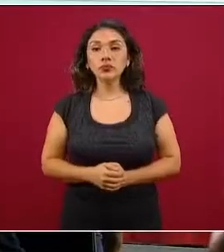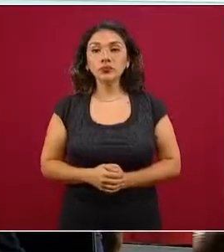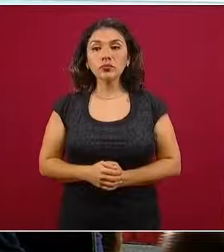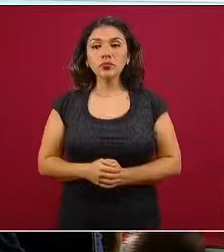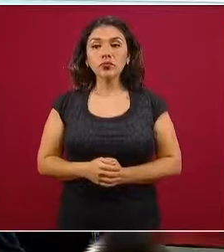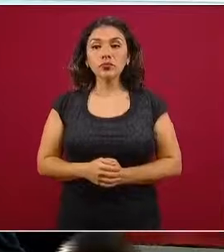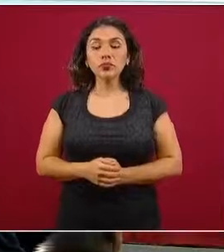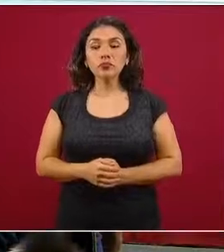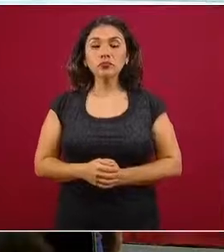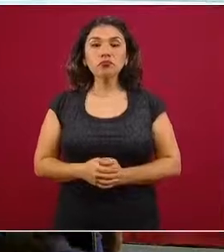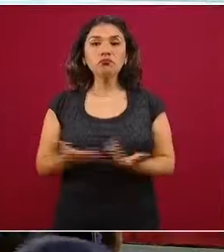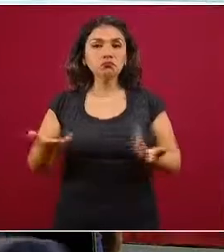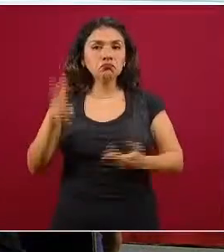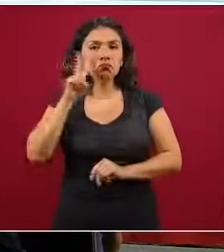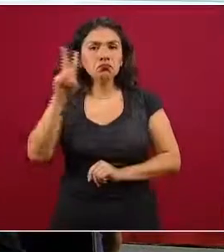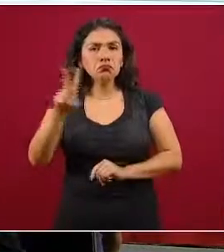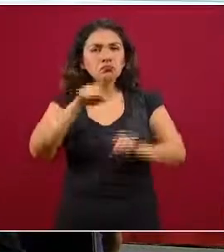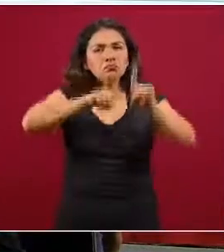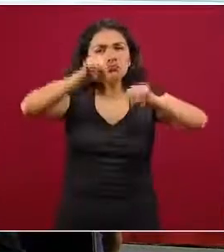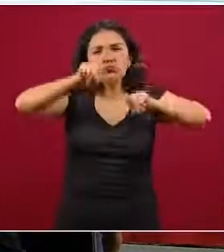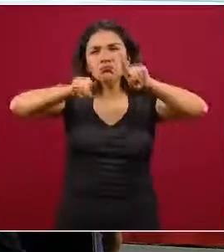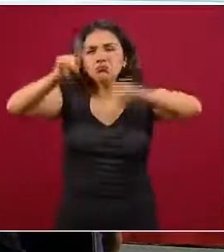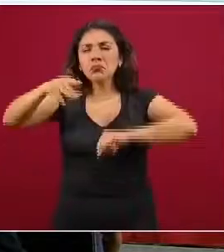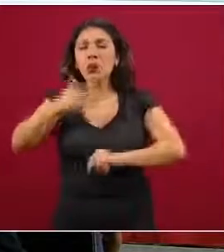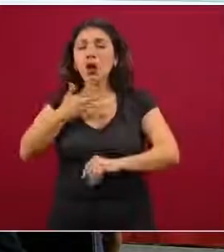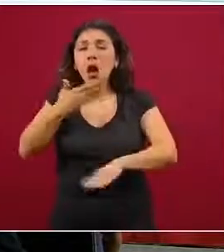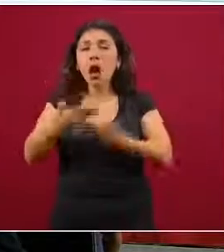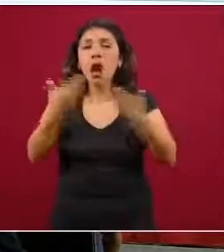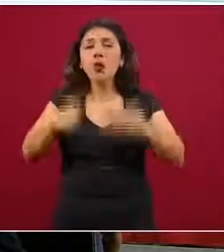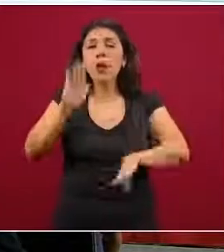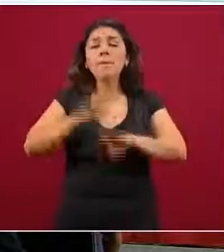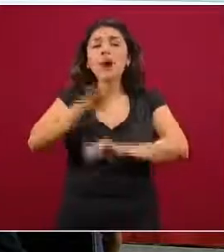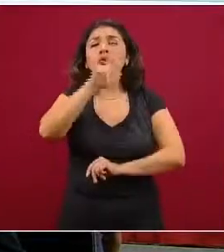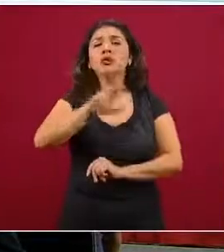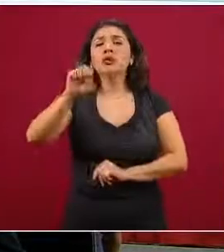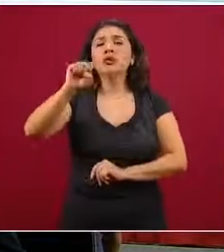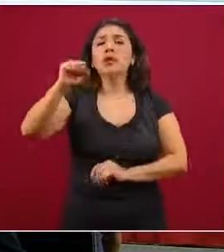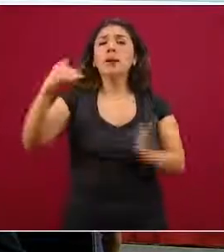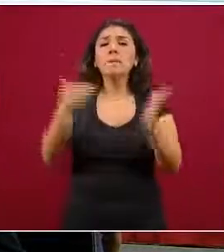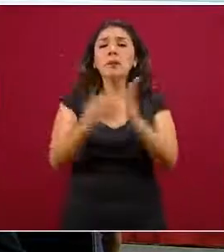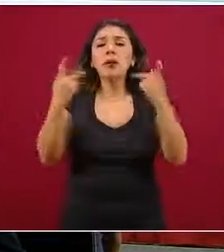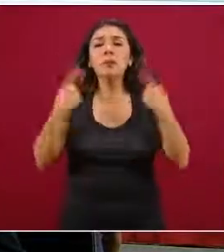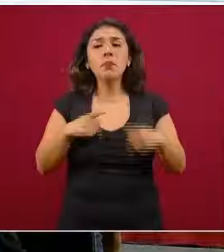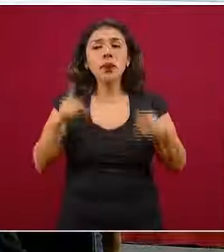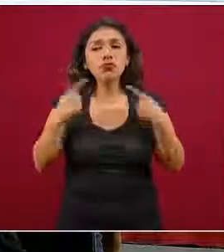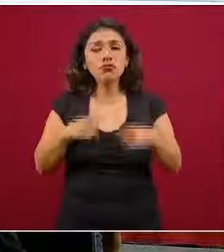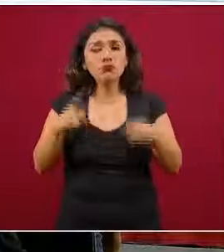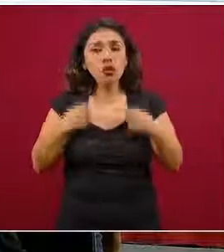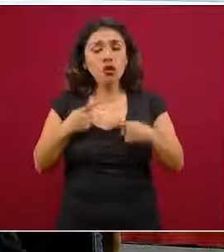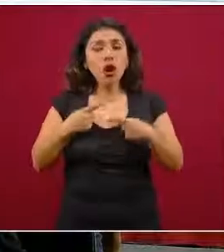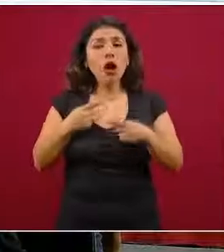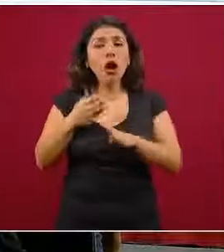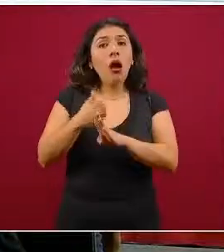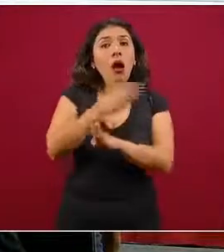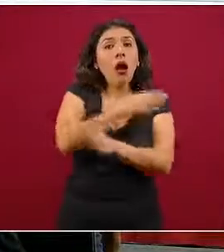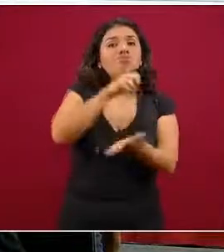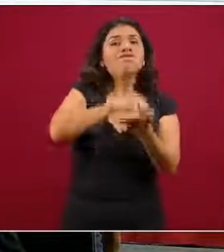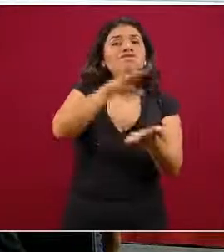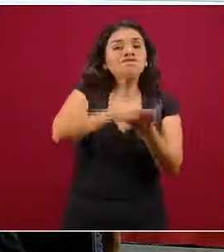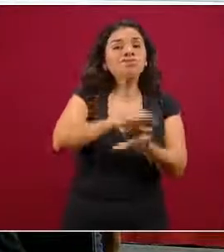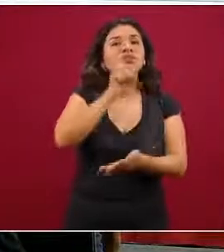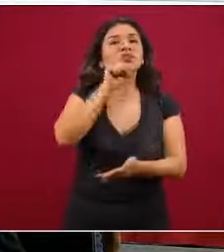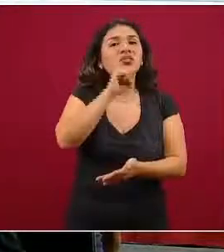en donde vamos a ver distribuidas las más de ya hoy 860,000 personas que en su momento fueron clasificadas